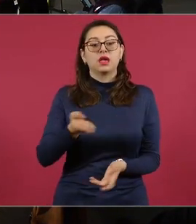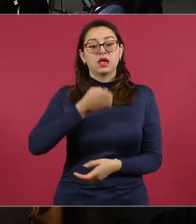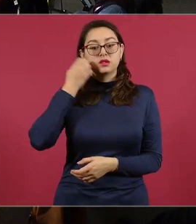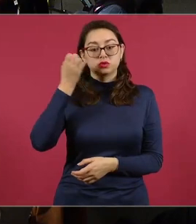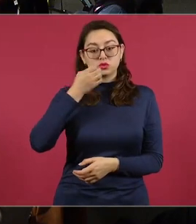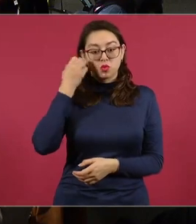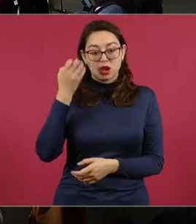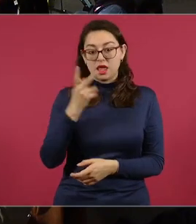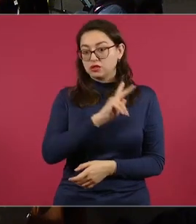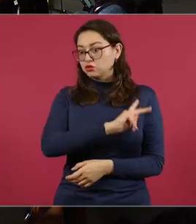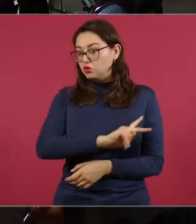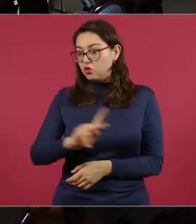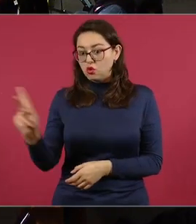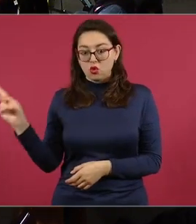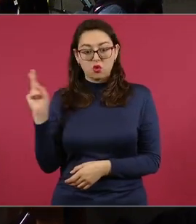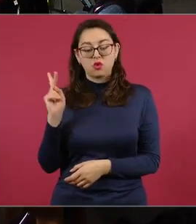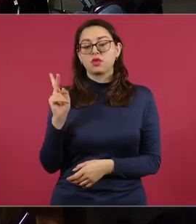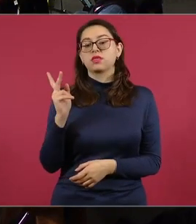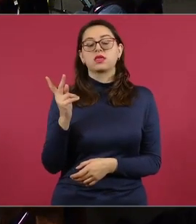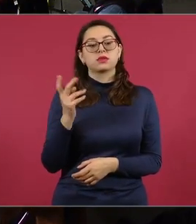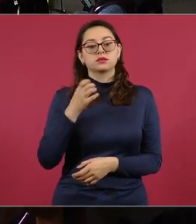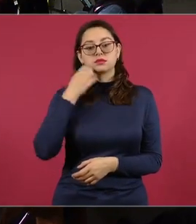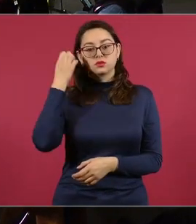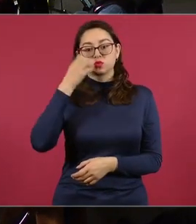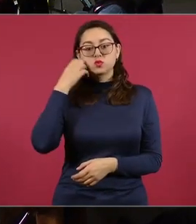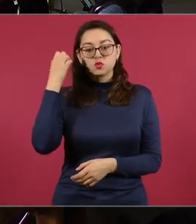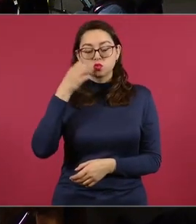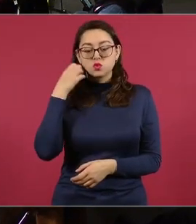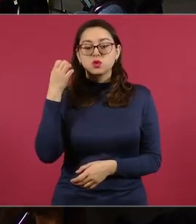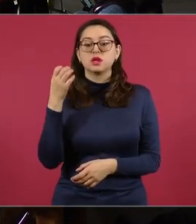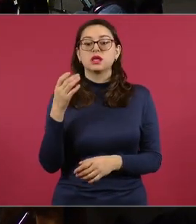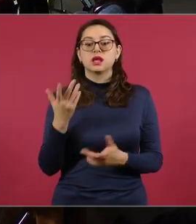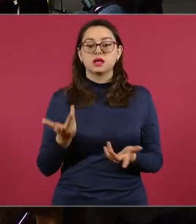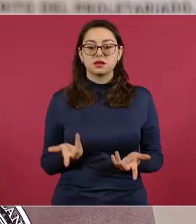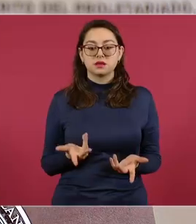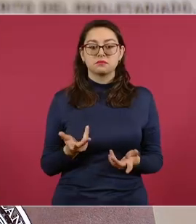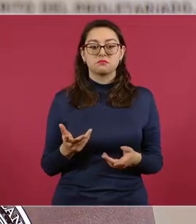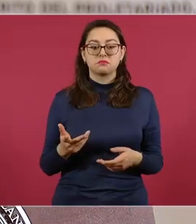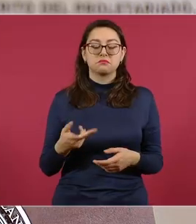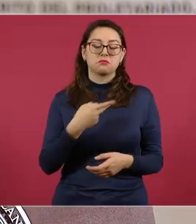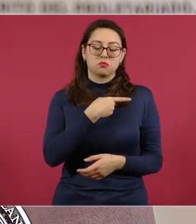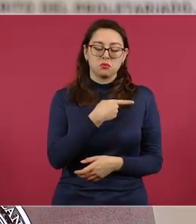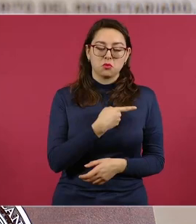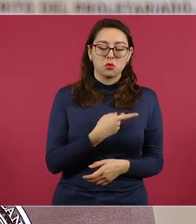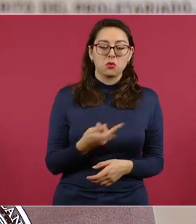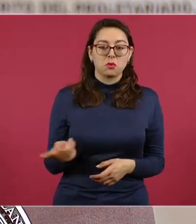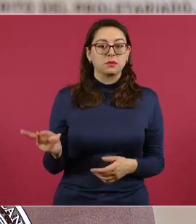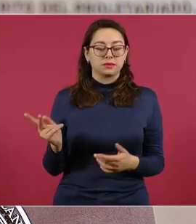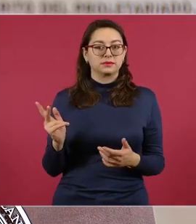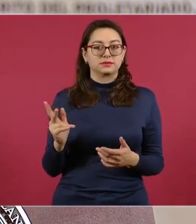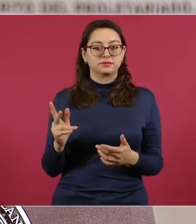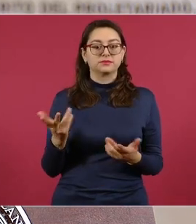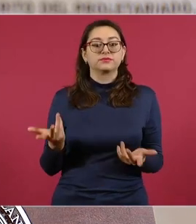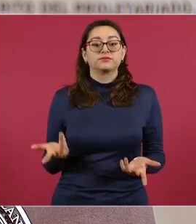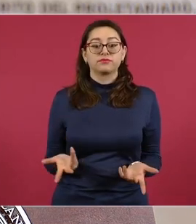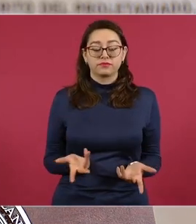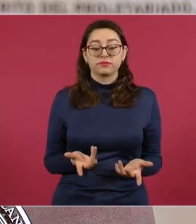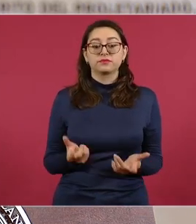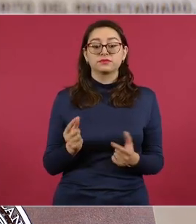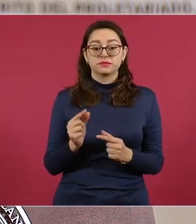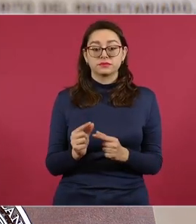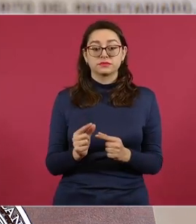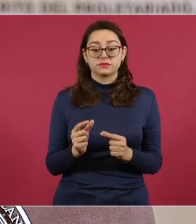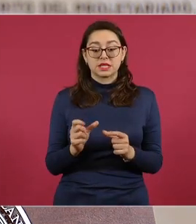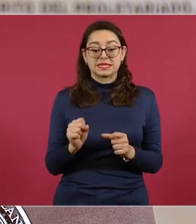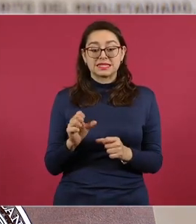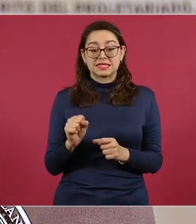para todas las escuelas catalogadas como de media y baja marginación. Incluiremos poco más